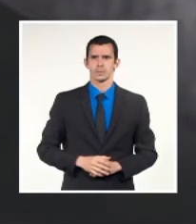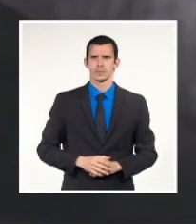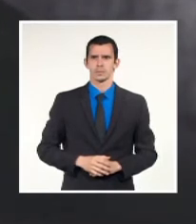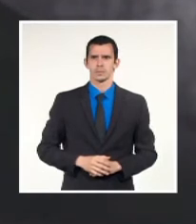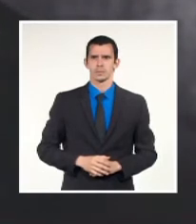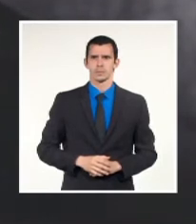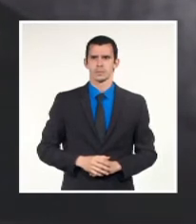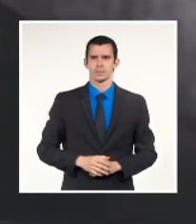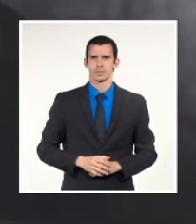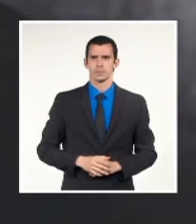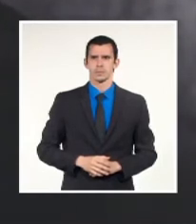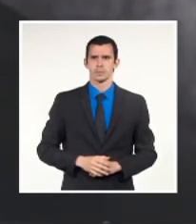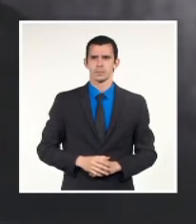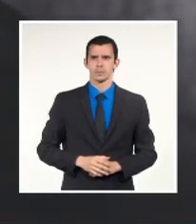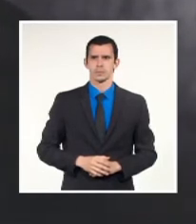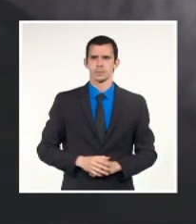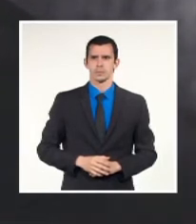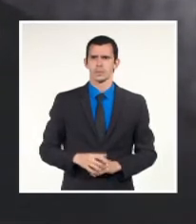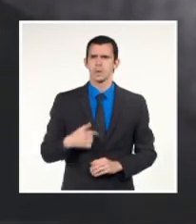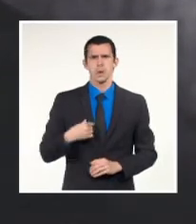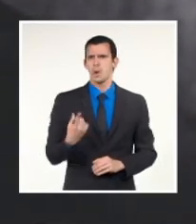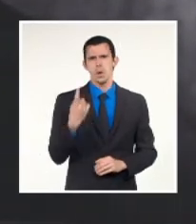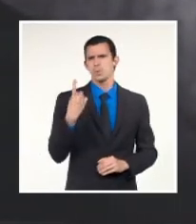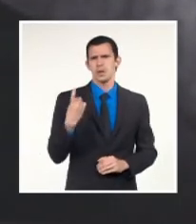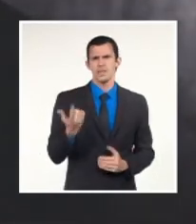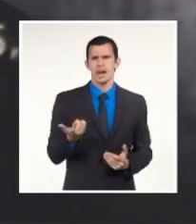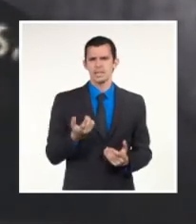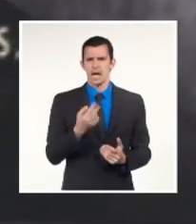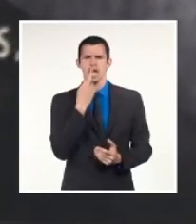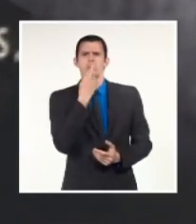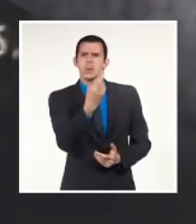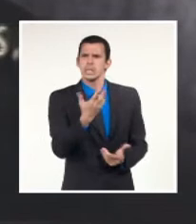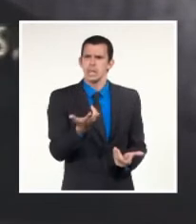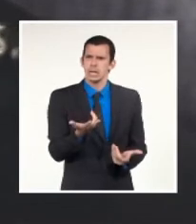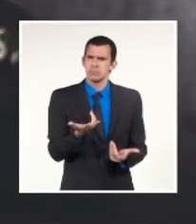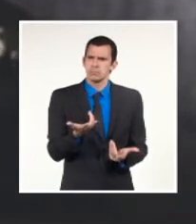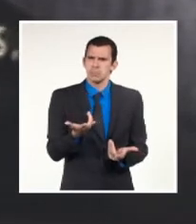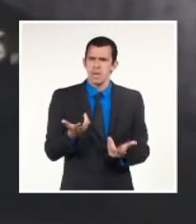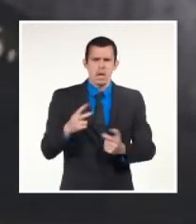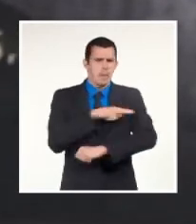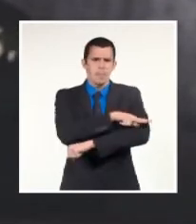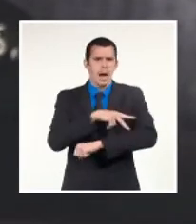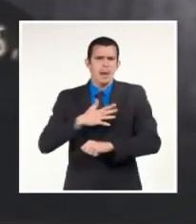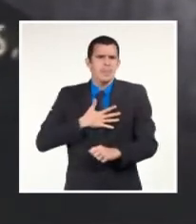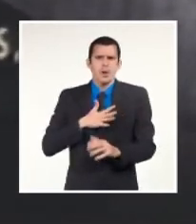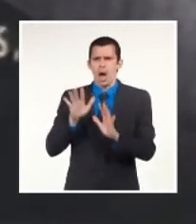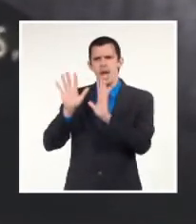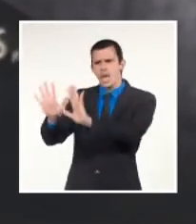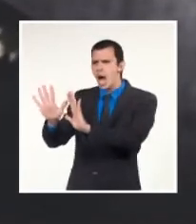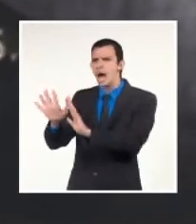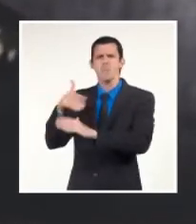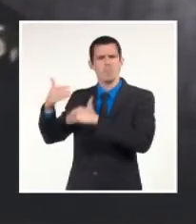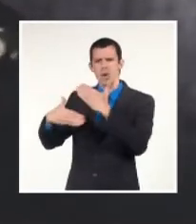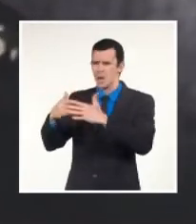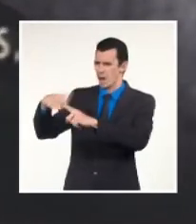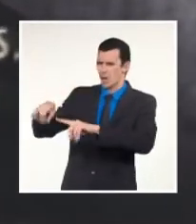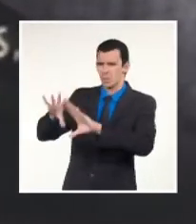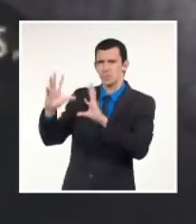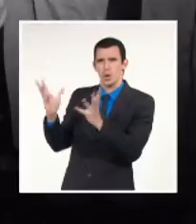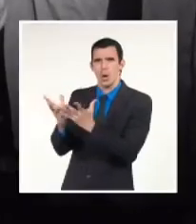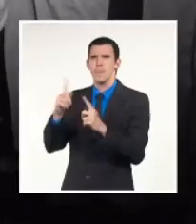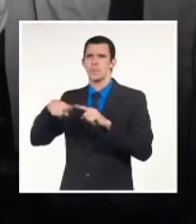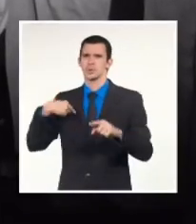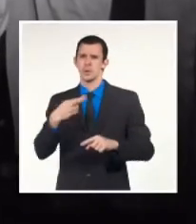too necessary to answer to my country. To gain something for my country, I saw that not necessary to